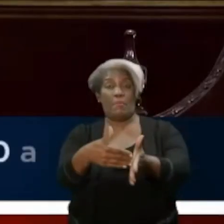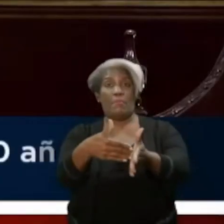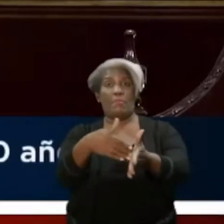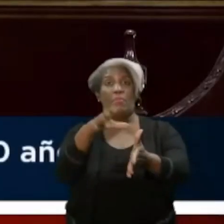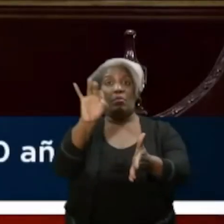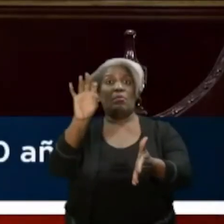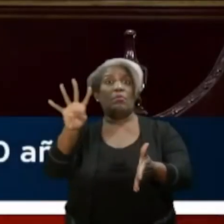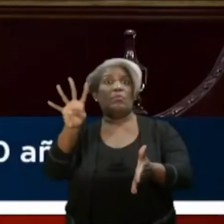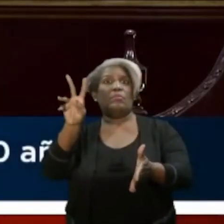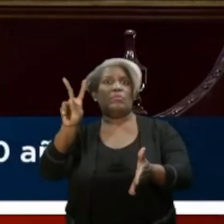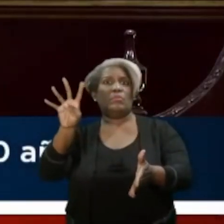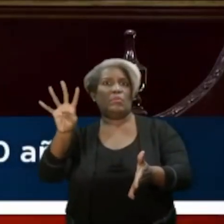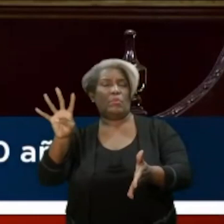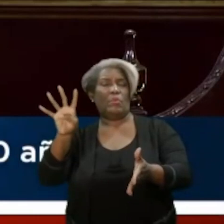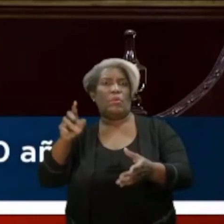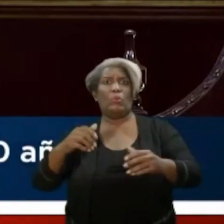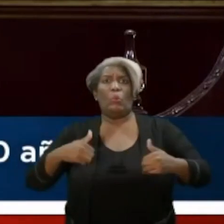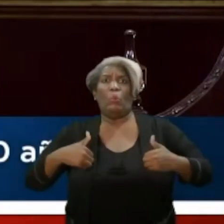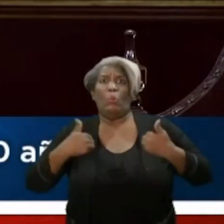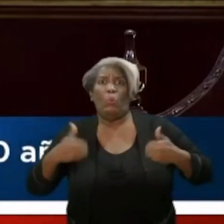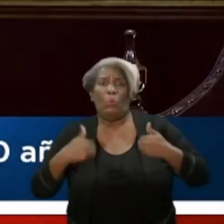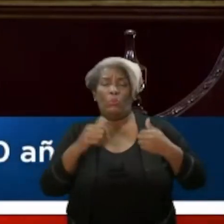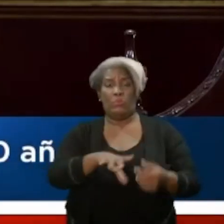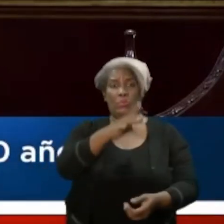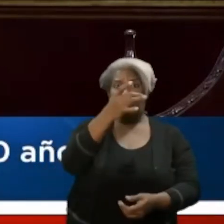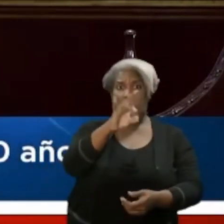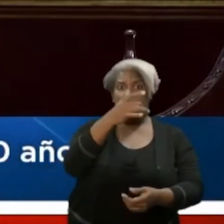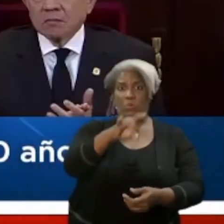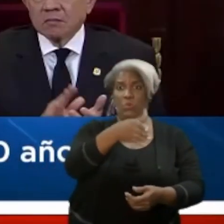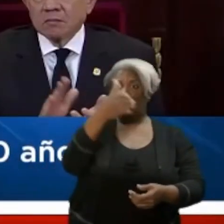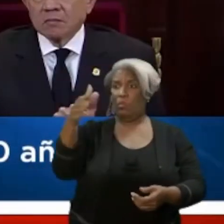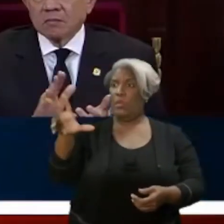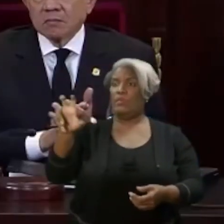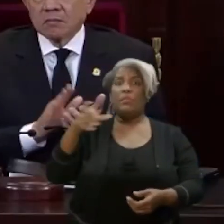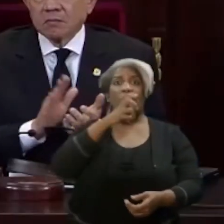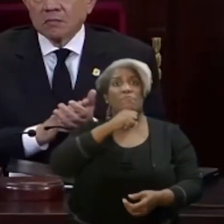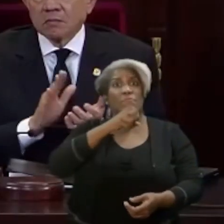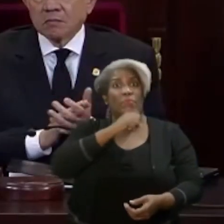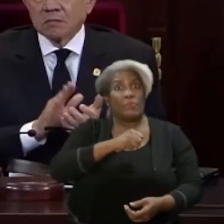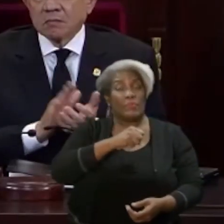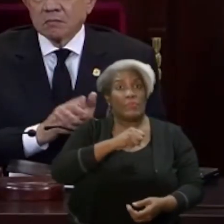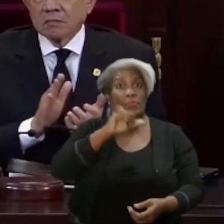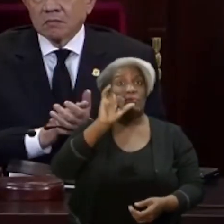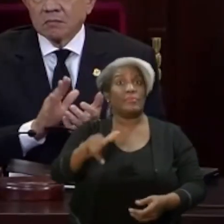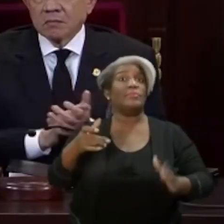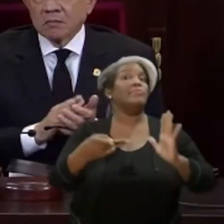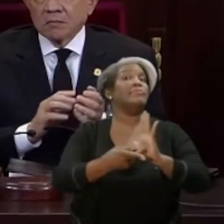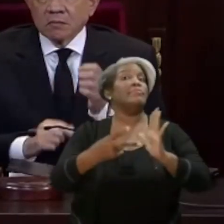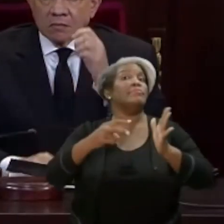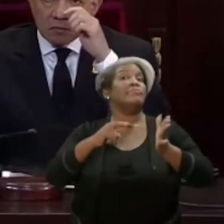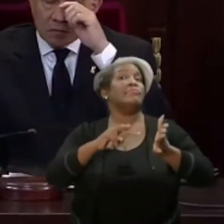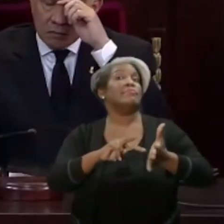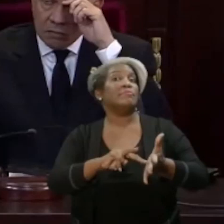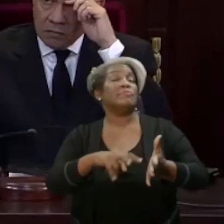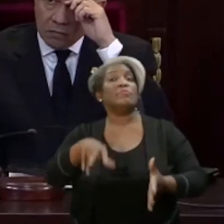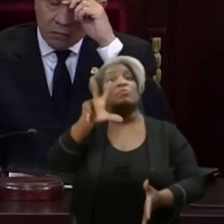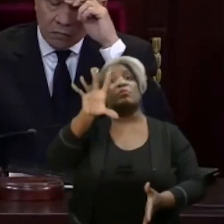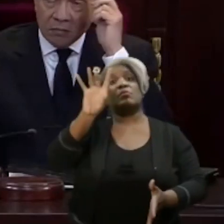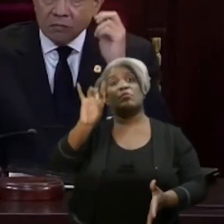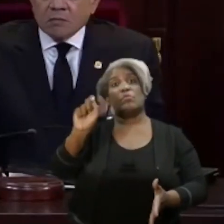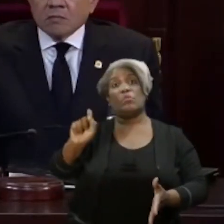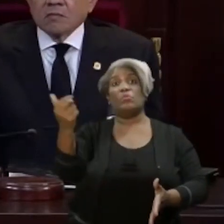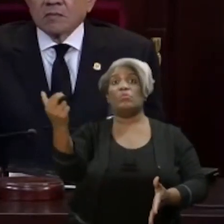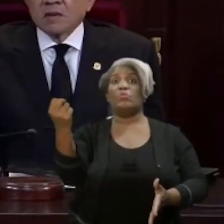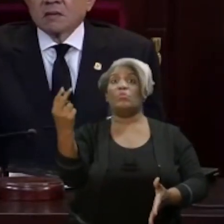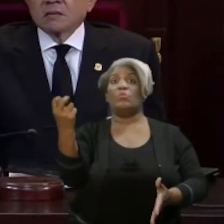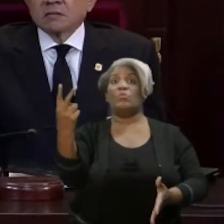625.924 son jóvenes entre 18 a 30 años. Y esto representa un